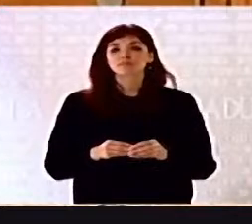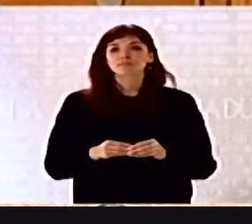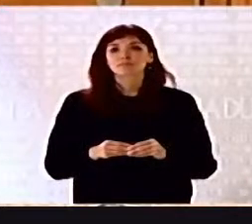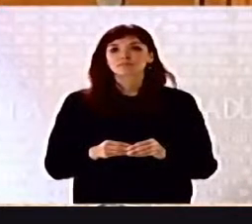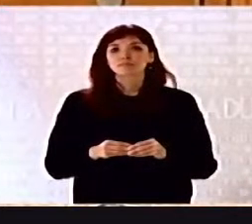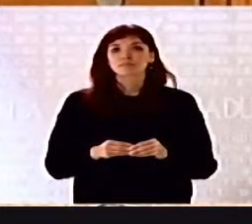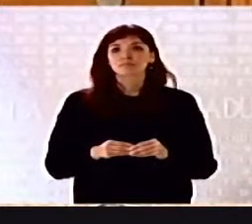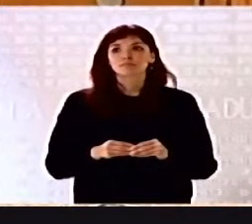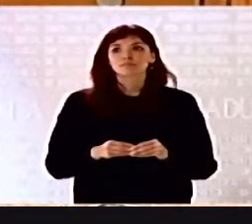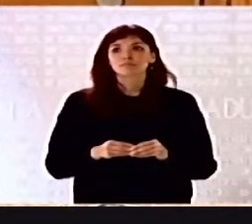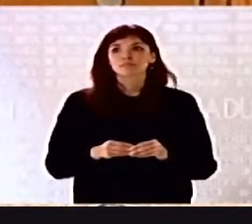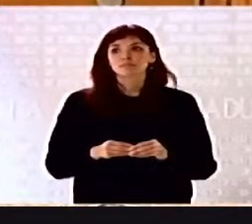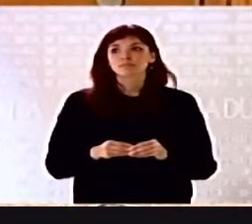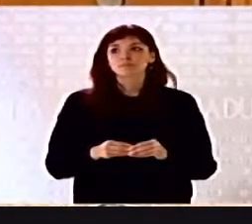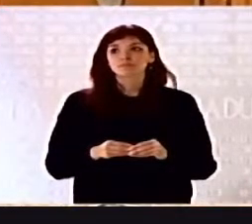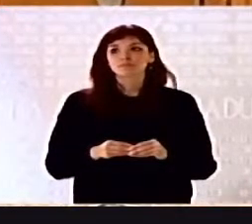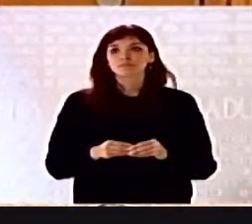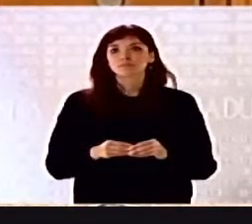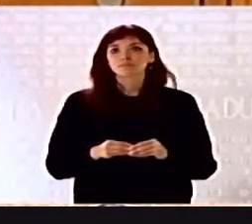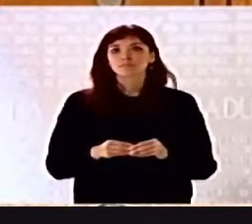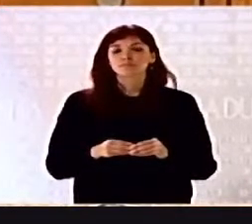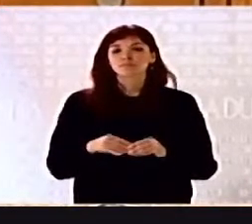¿Eso es que me estoy preguntando yo? Sí.